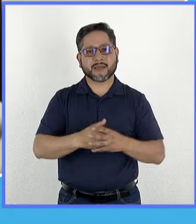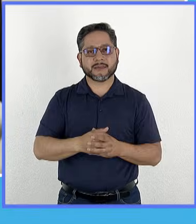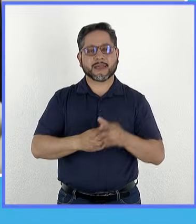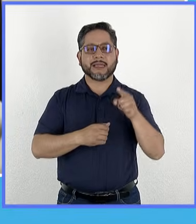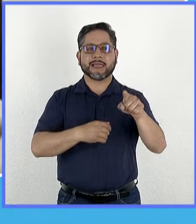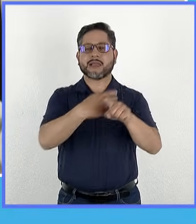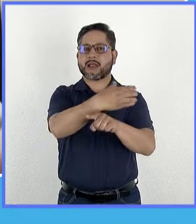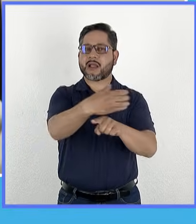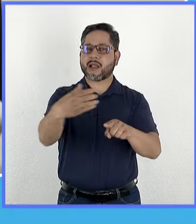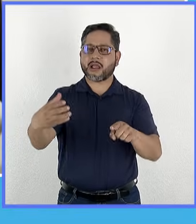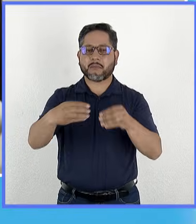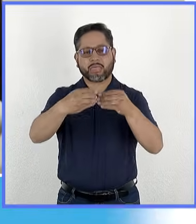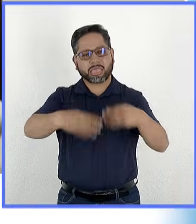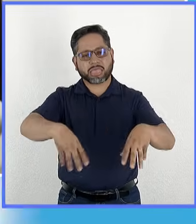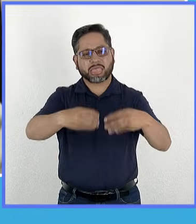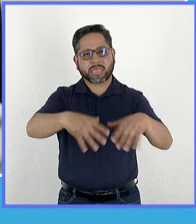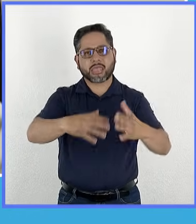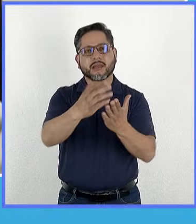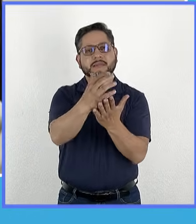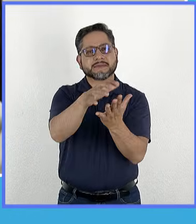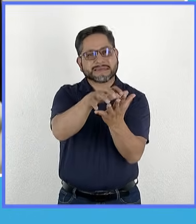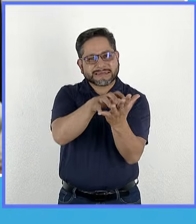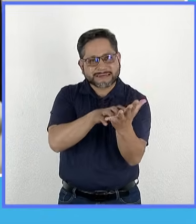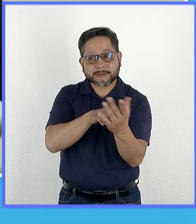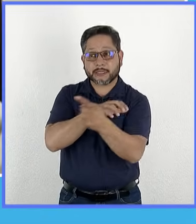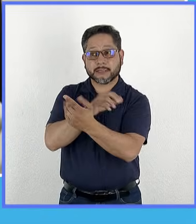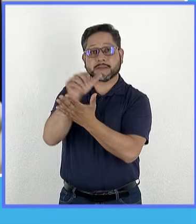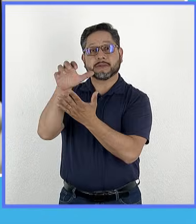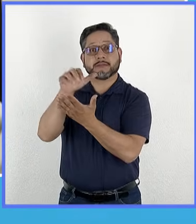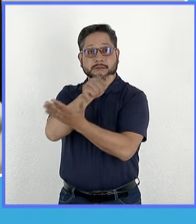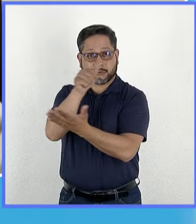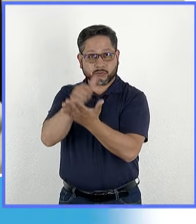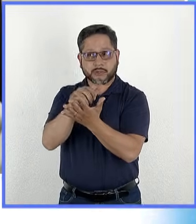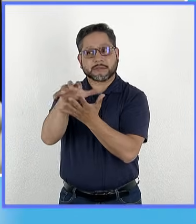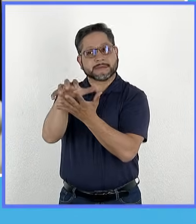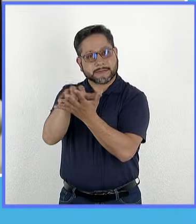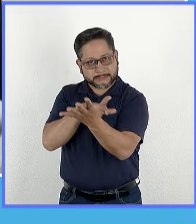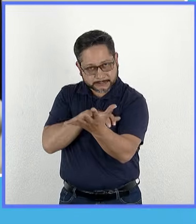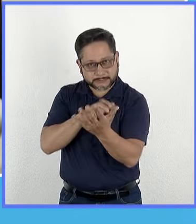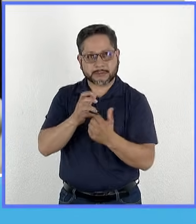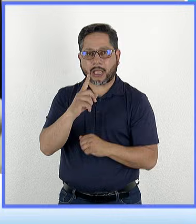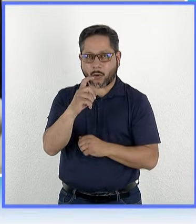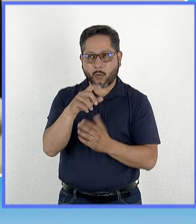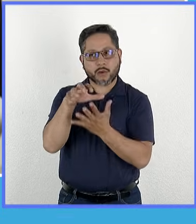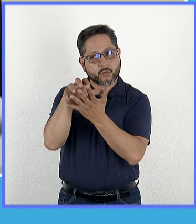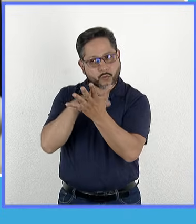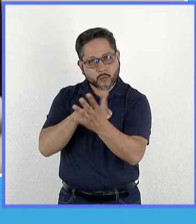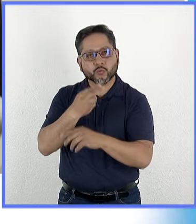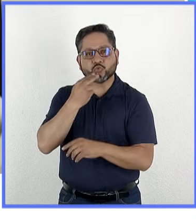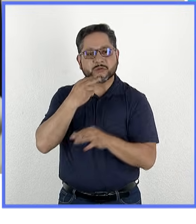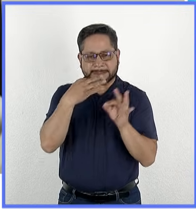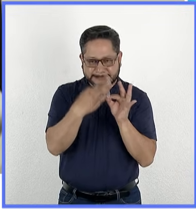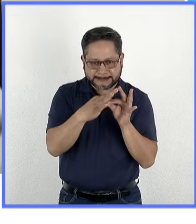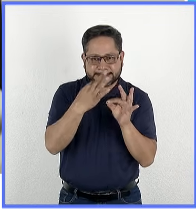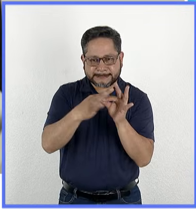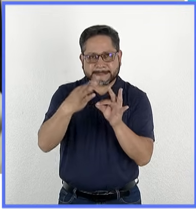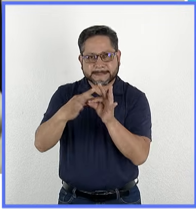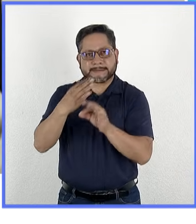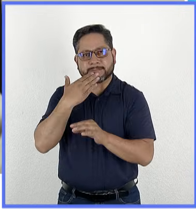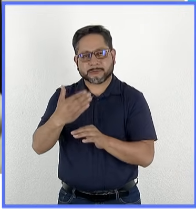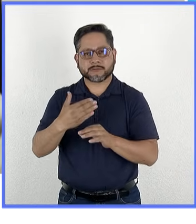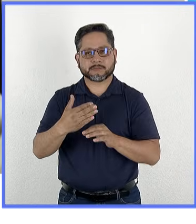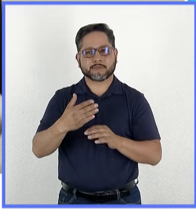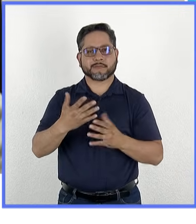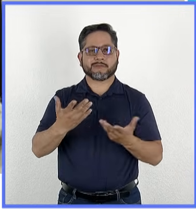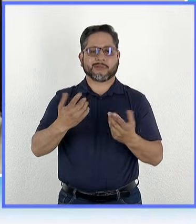el agrícola, desperdiciar menos agua, pero también en las ciudades y ahí también estamos haciendo trabajos para poder, sería una